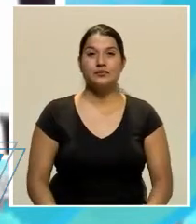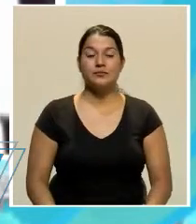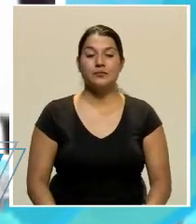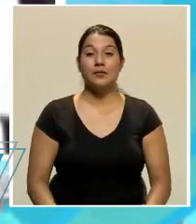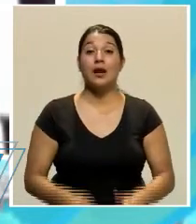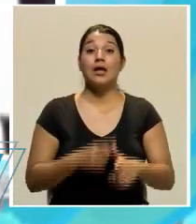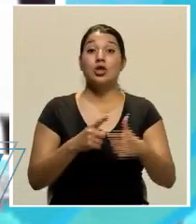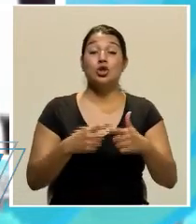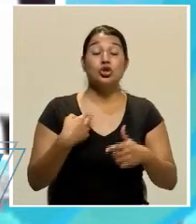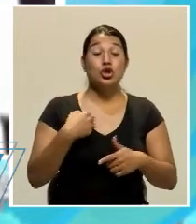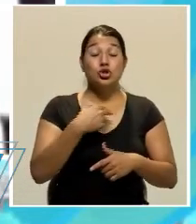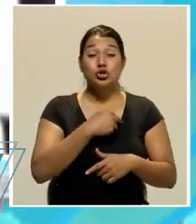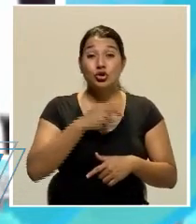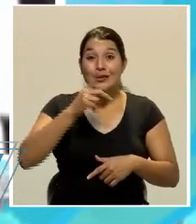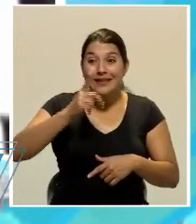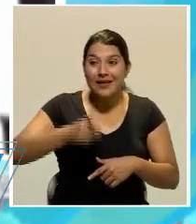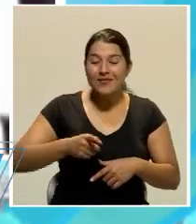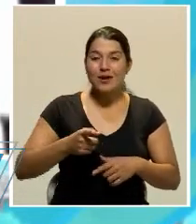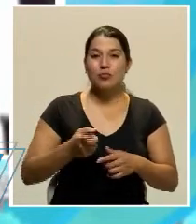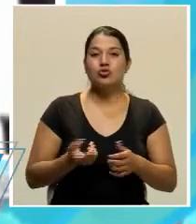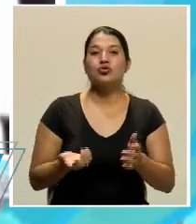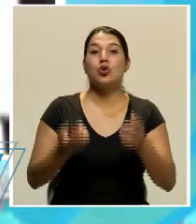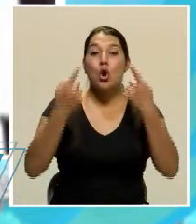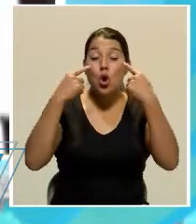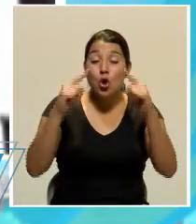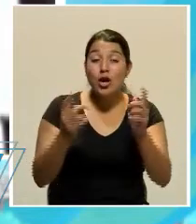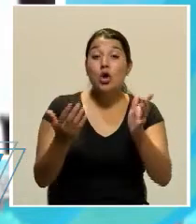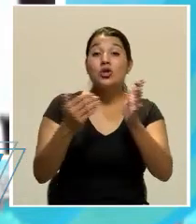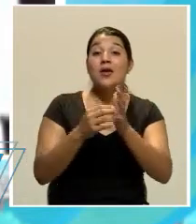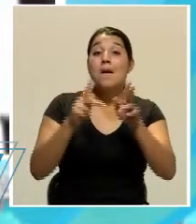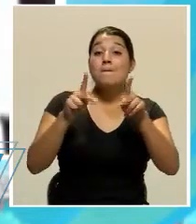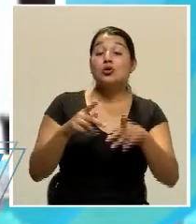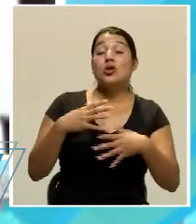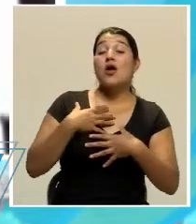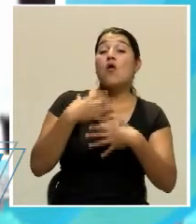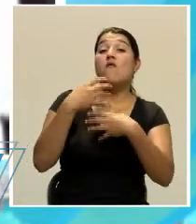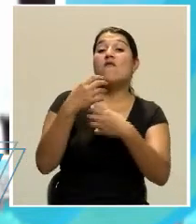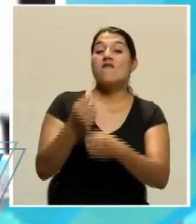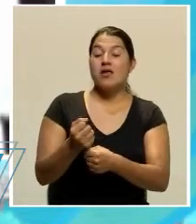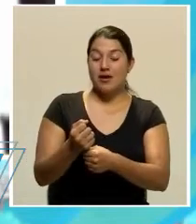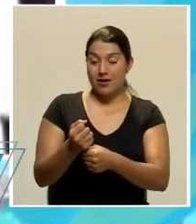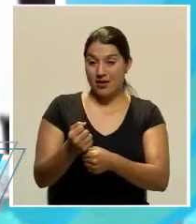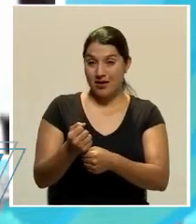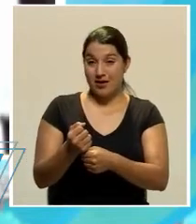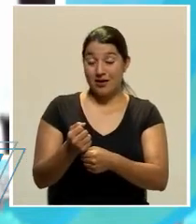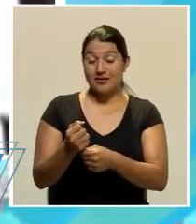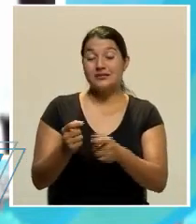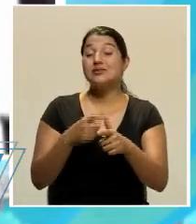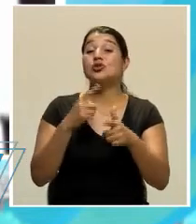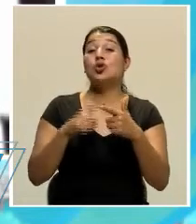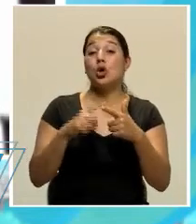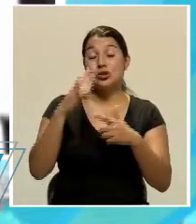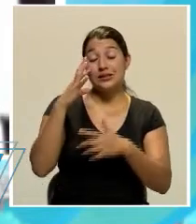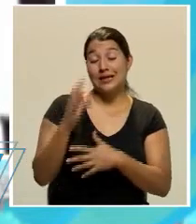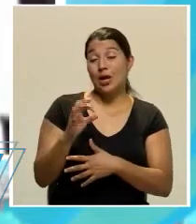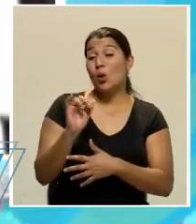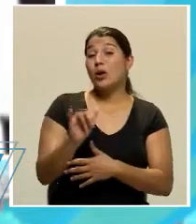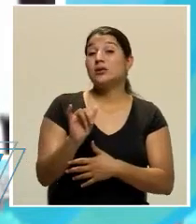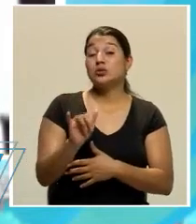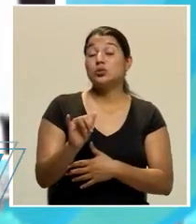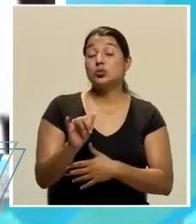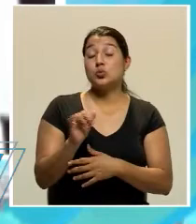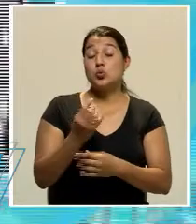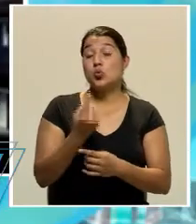Entonces teníamos que recuperar la confianza y la fidelidad del visitante. Creo que eso es